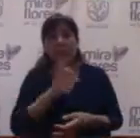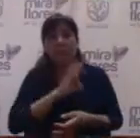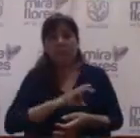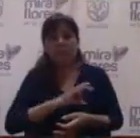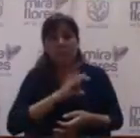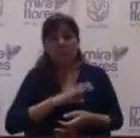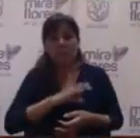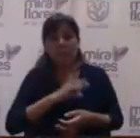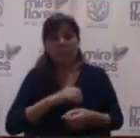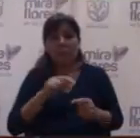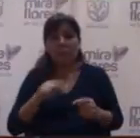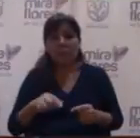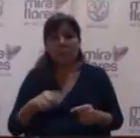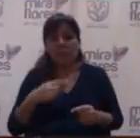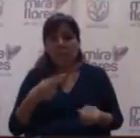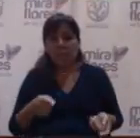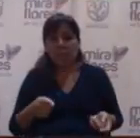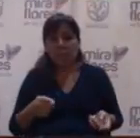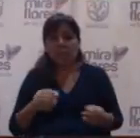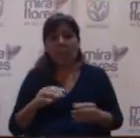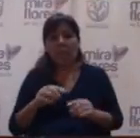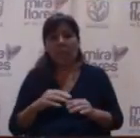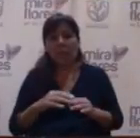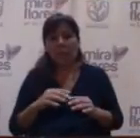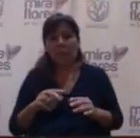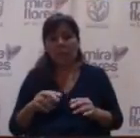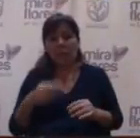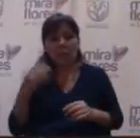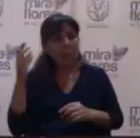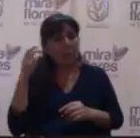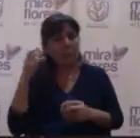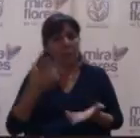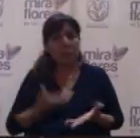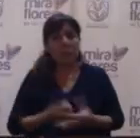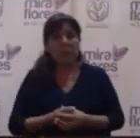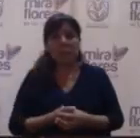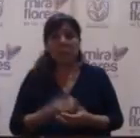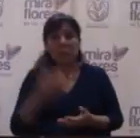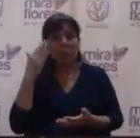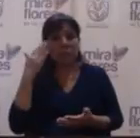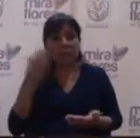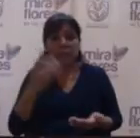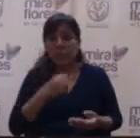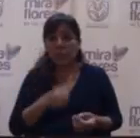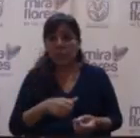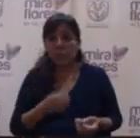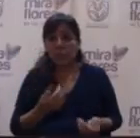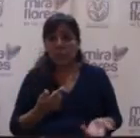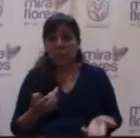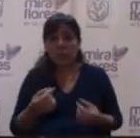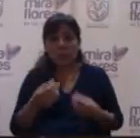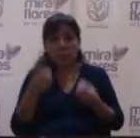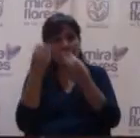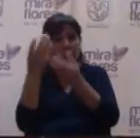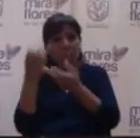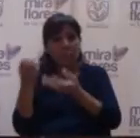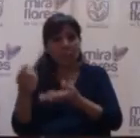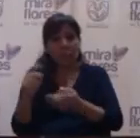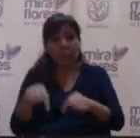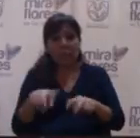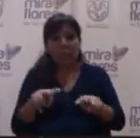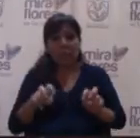del consejo, de la comuna y de las personas en particular, ¿no? Muy bien, no sé si hay algún otro informe en mesa.